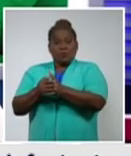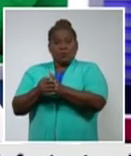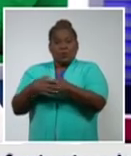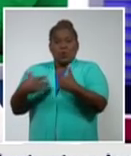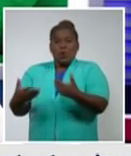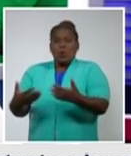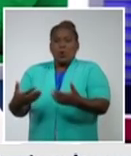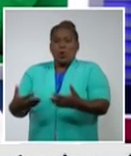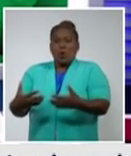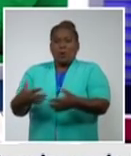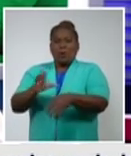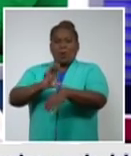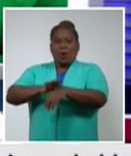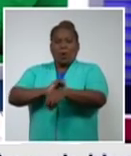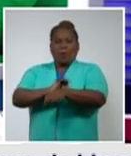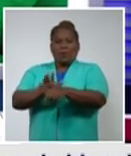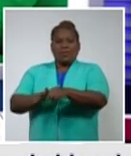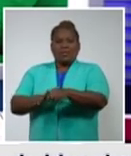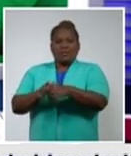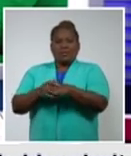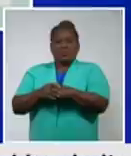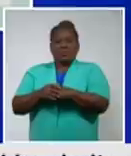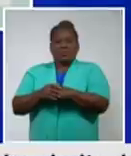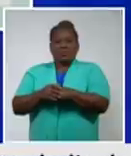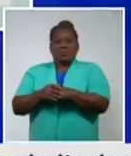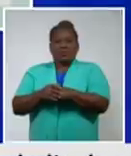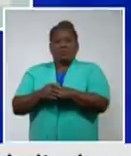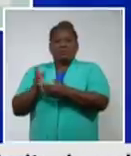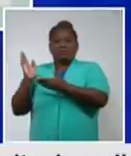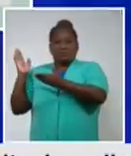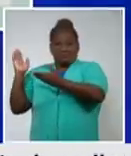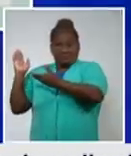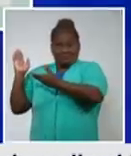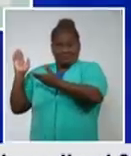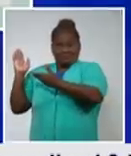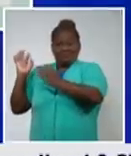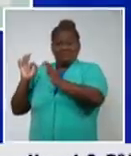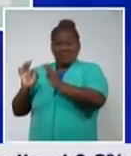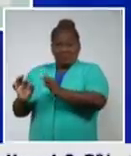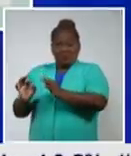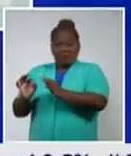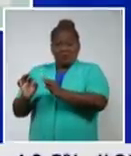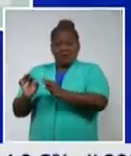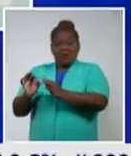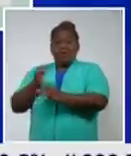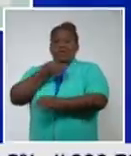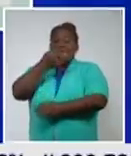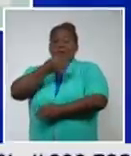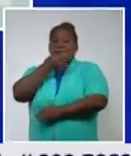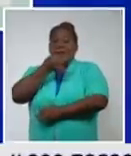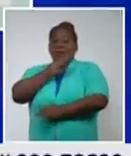pandemia evidencia la cifra de casos que tenemos diagnosticados en marzo ya,